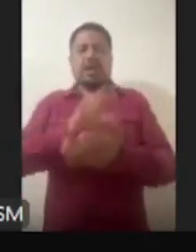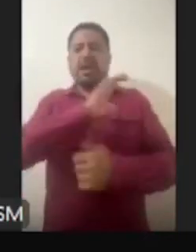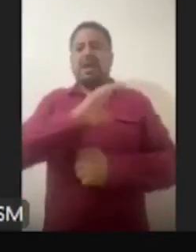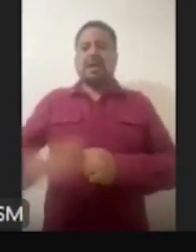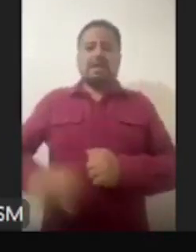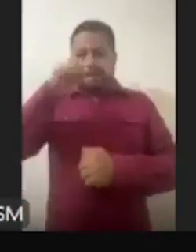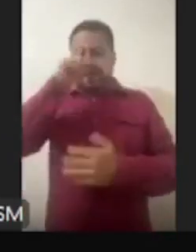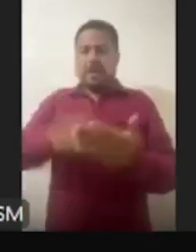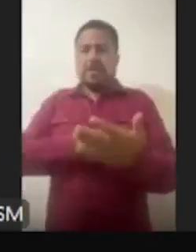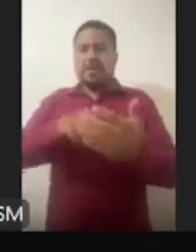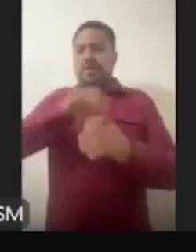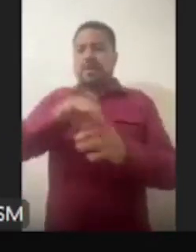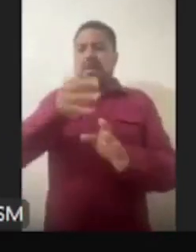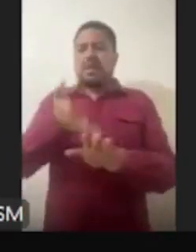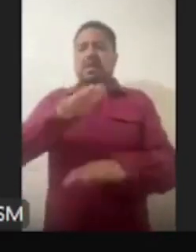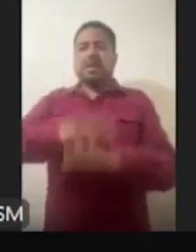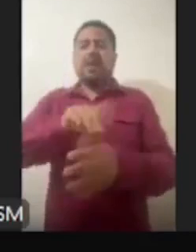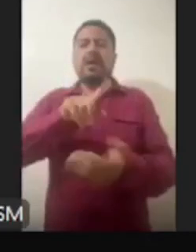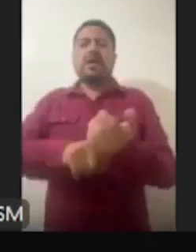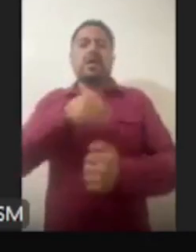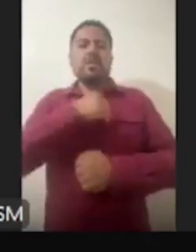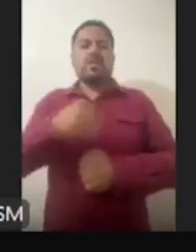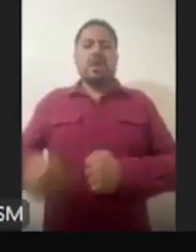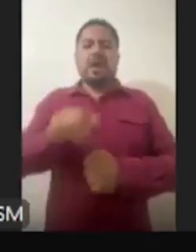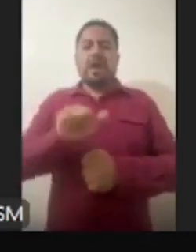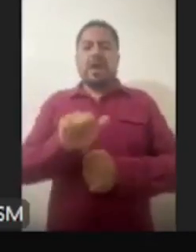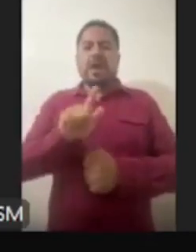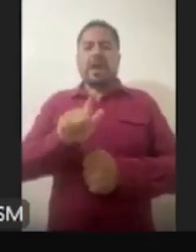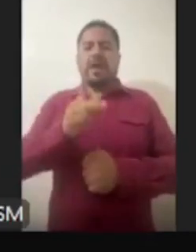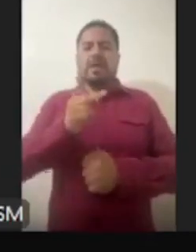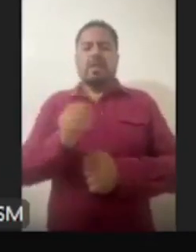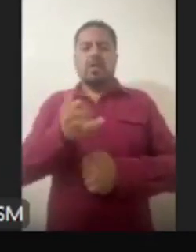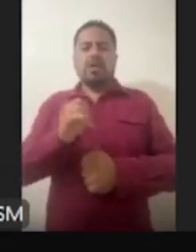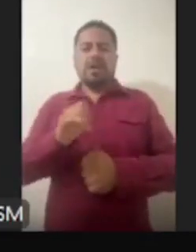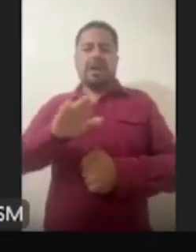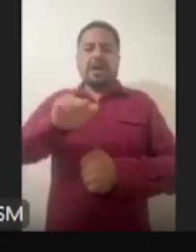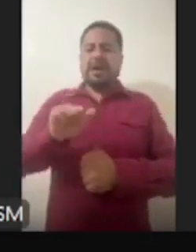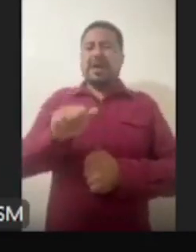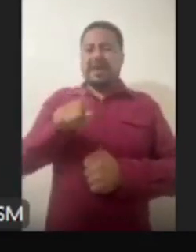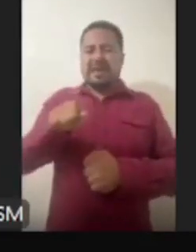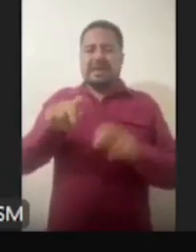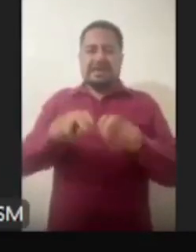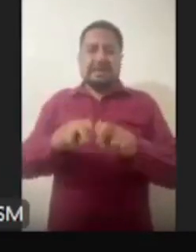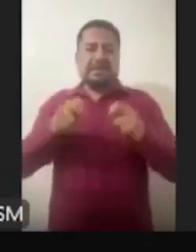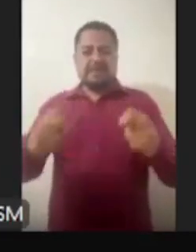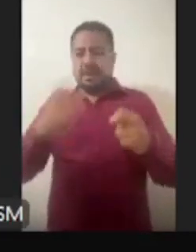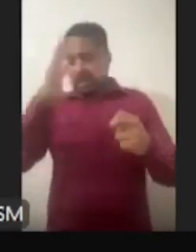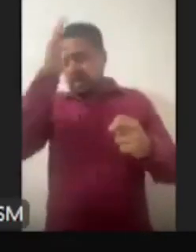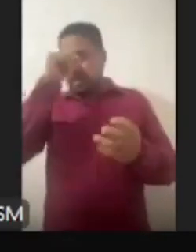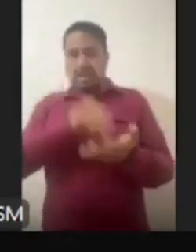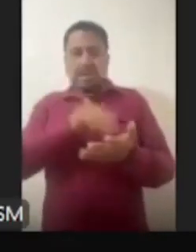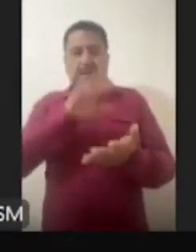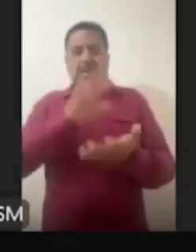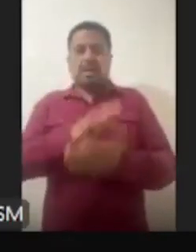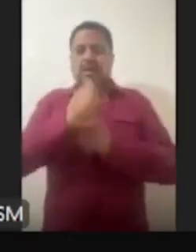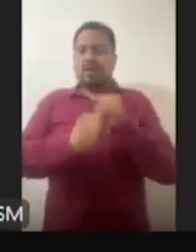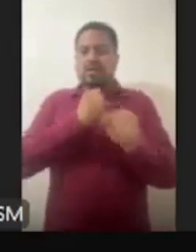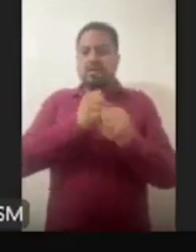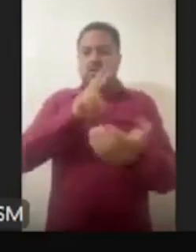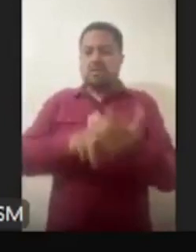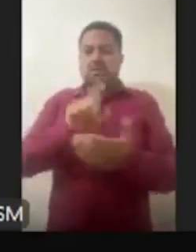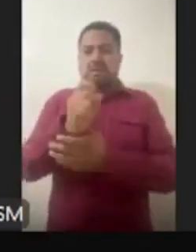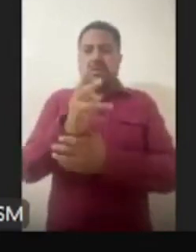del ayuntamiento de Alpoyeca Guerrero, aprobado por el Consejo General. El 9 de mayo de 2024, este tribunal revocó la